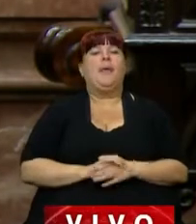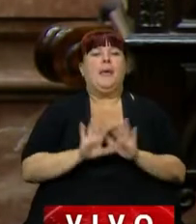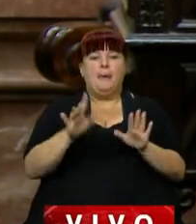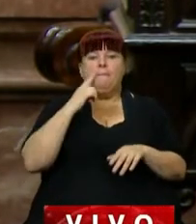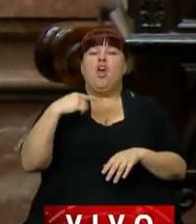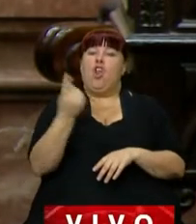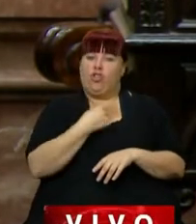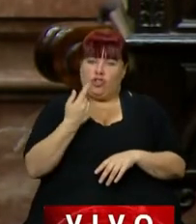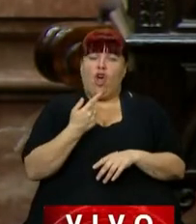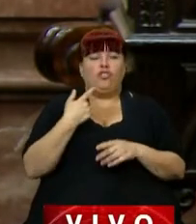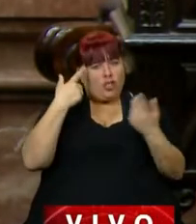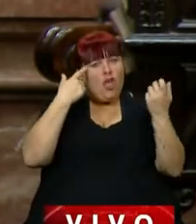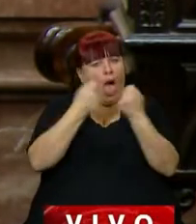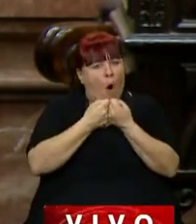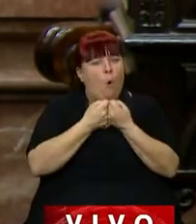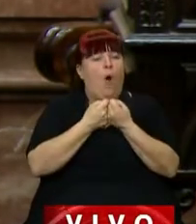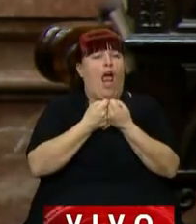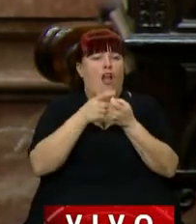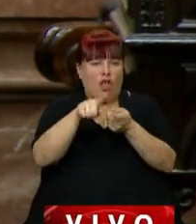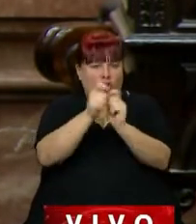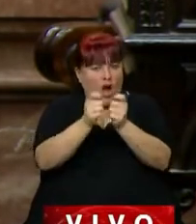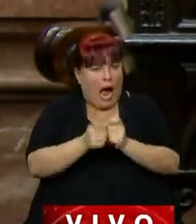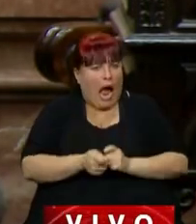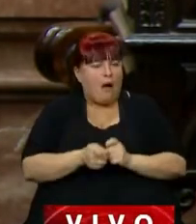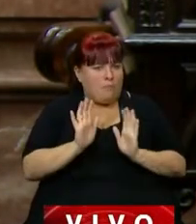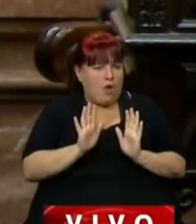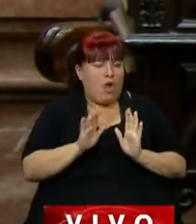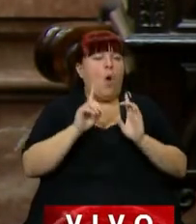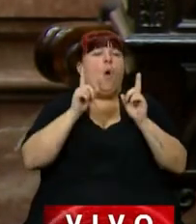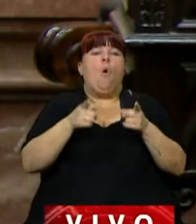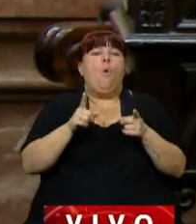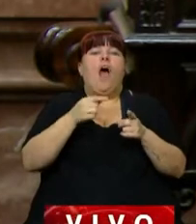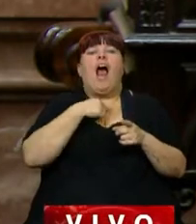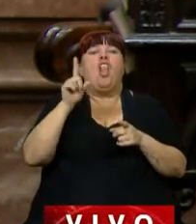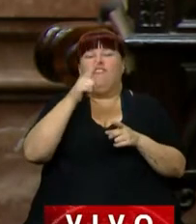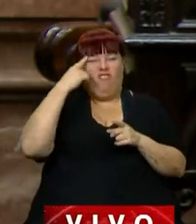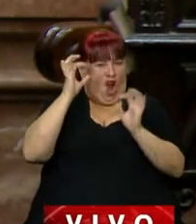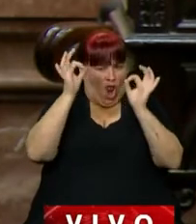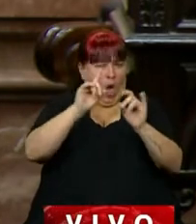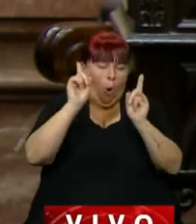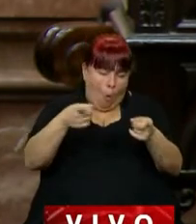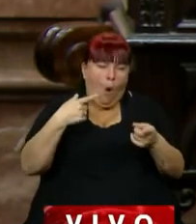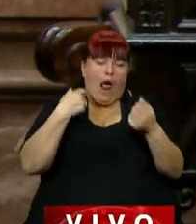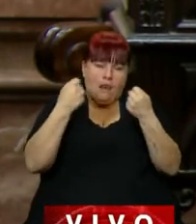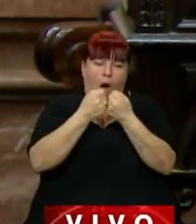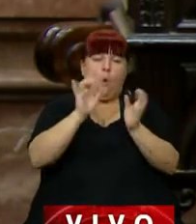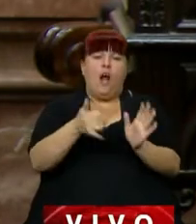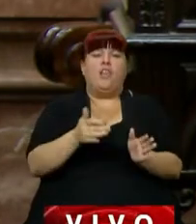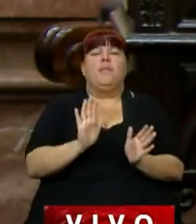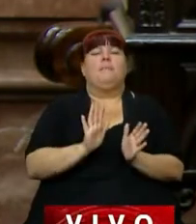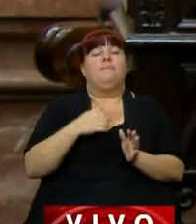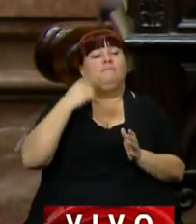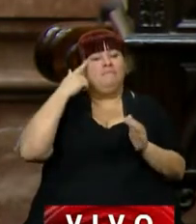miren, nosotros compartimos estas correcciones, aunque no creamos que se van a dar, pero